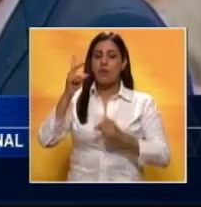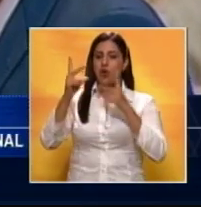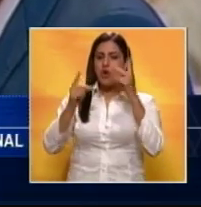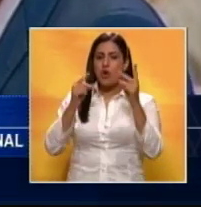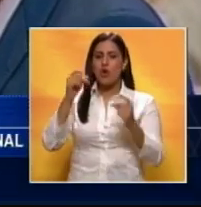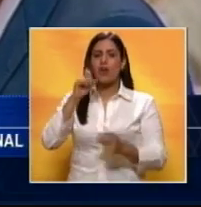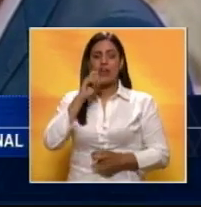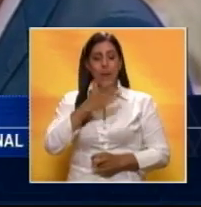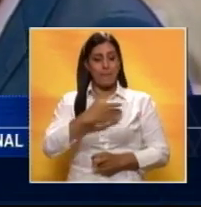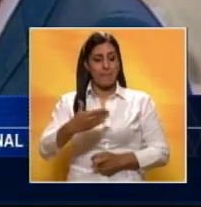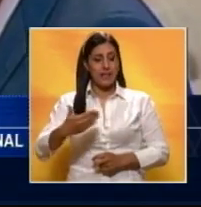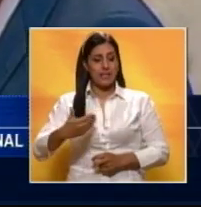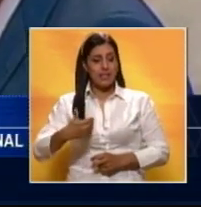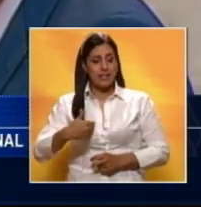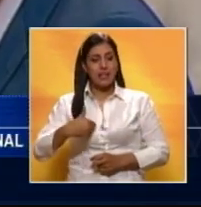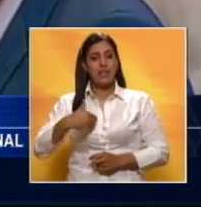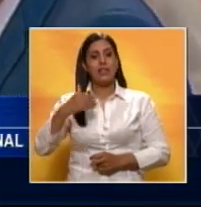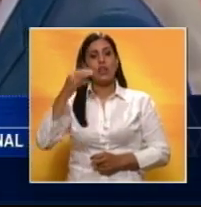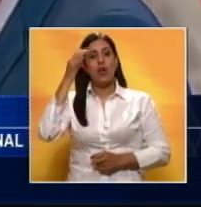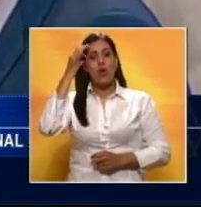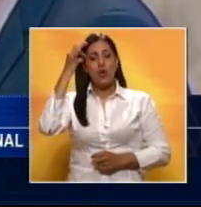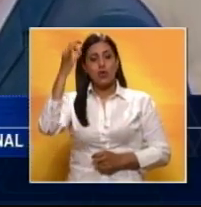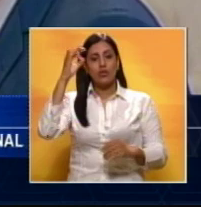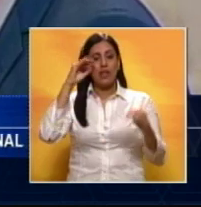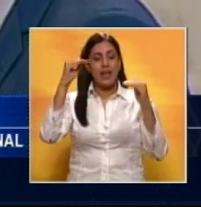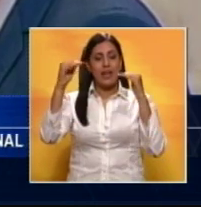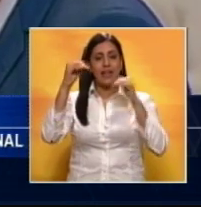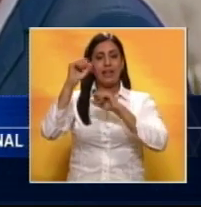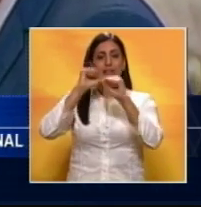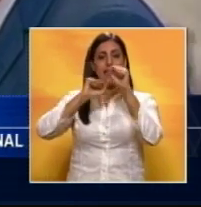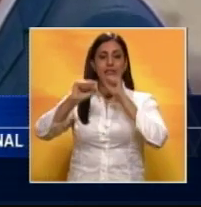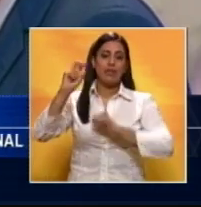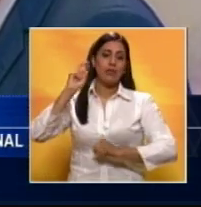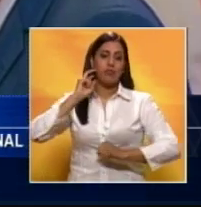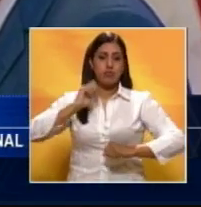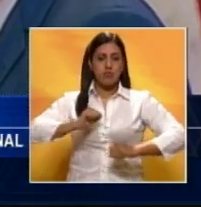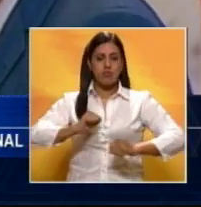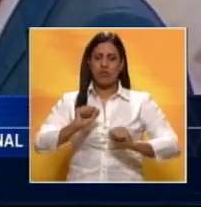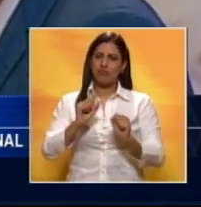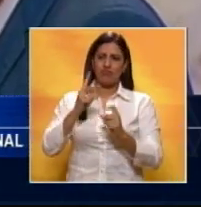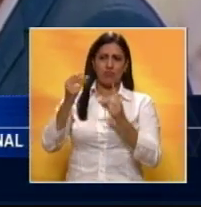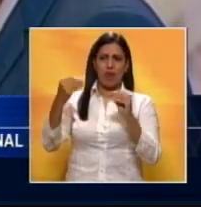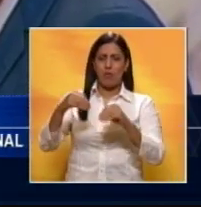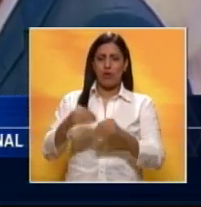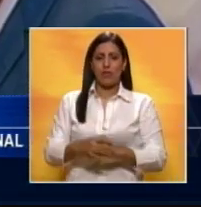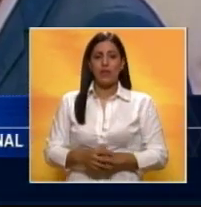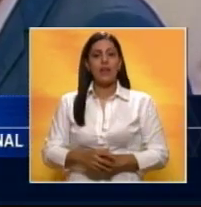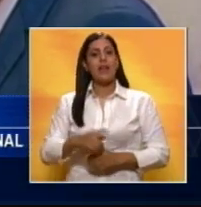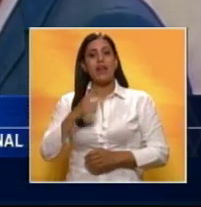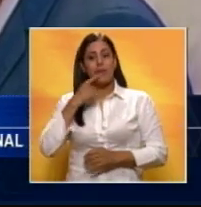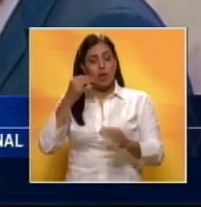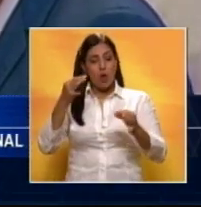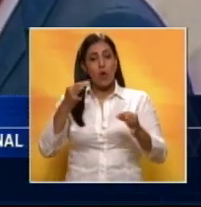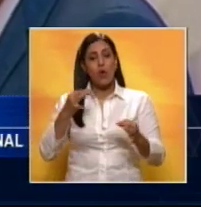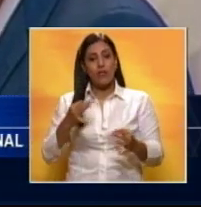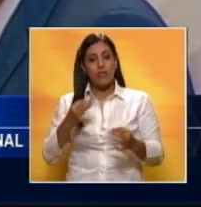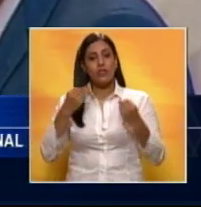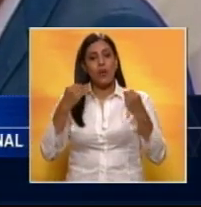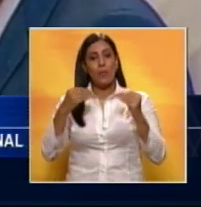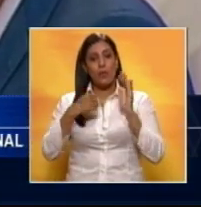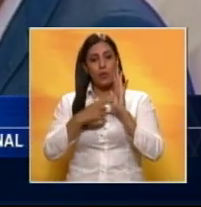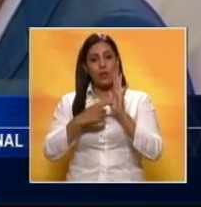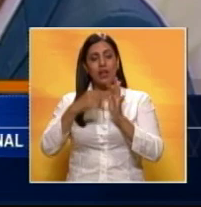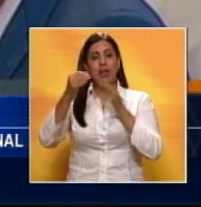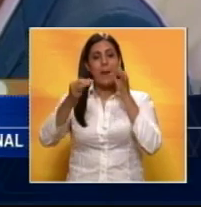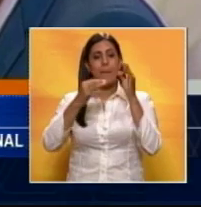el presidente del Consejo Moral Republicano y defensor del pueblo, Tarek William Saab, quien de manera oficial y